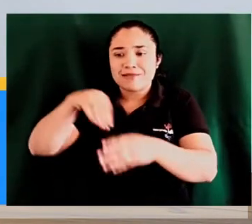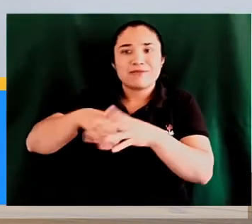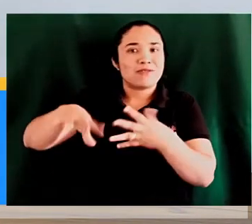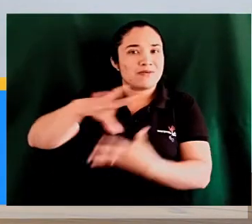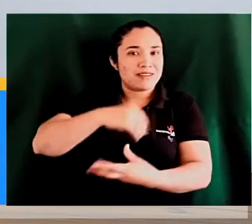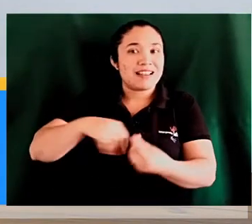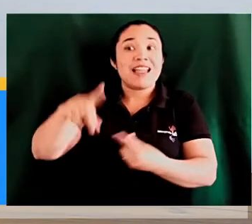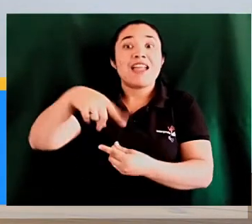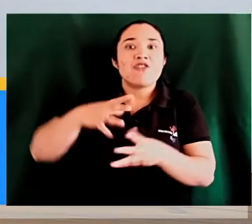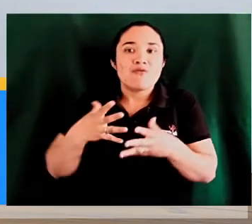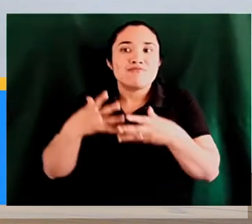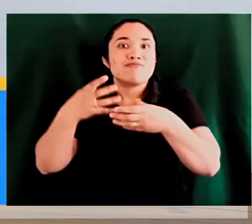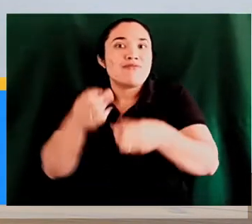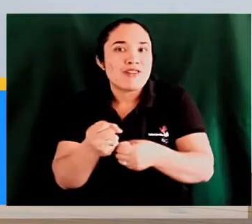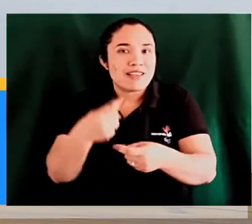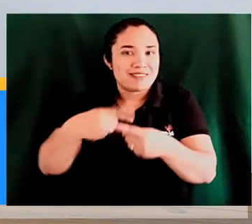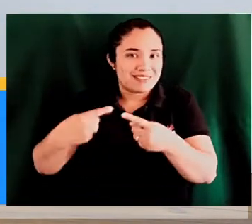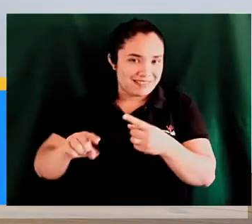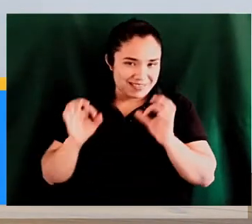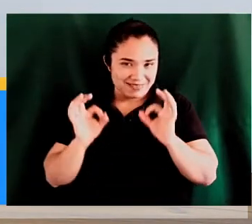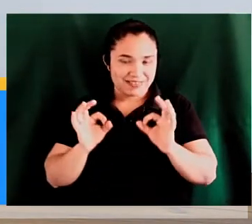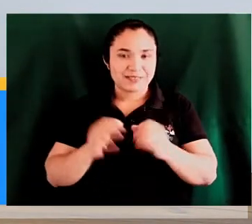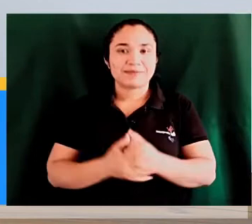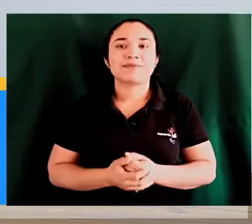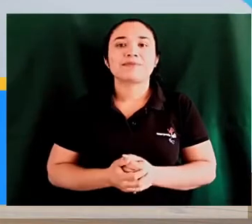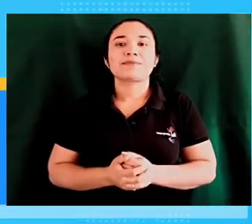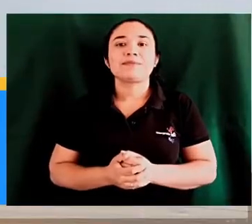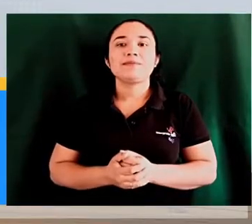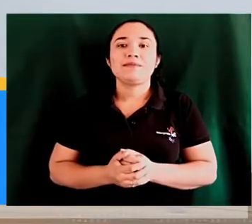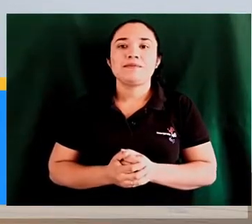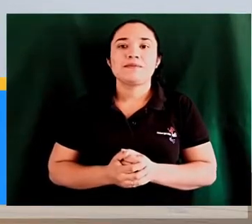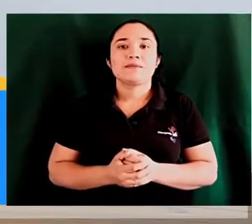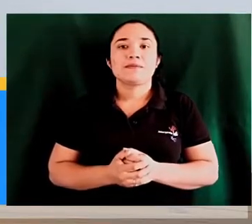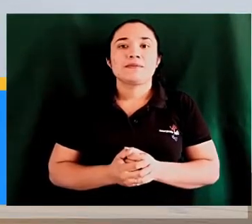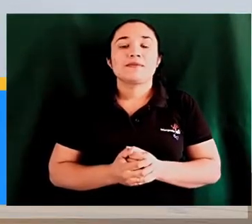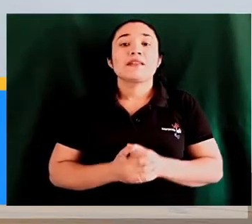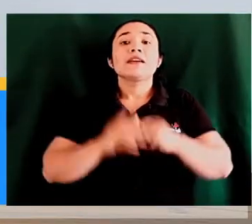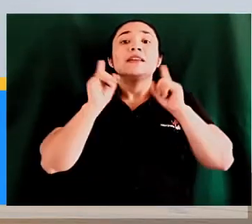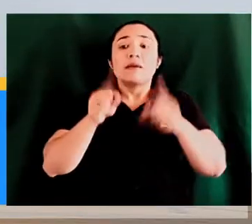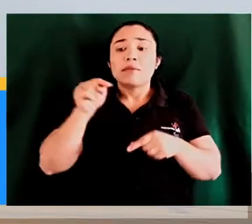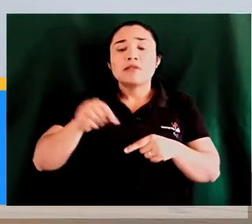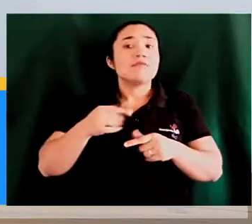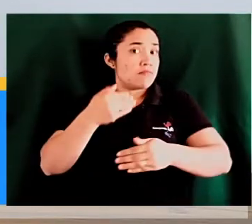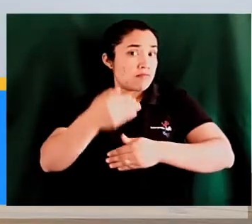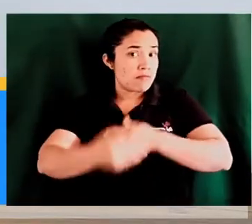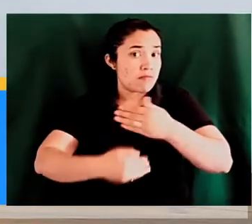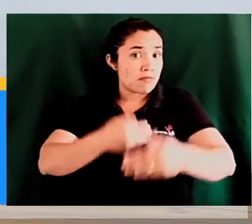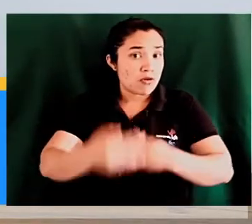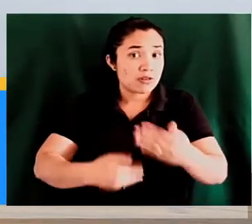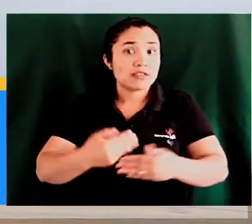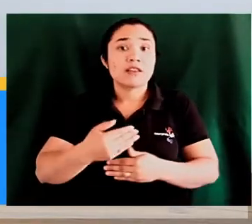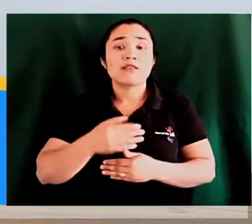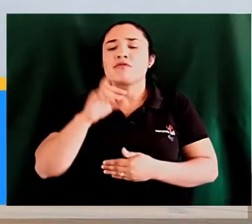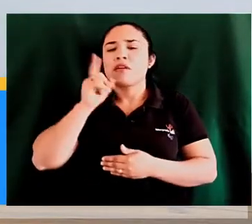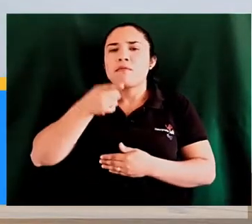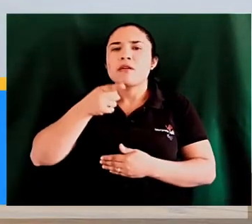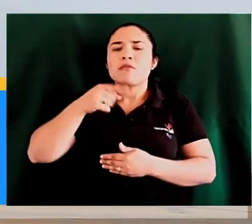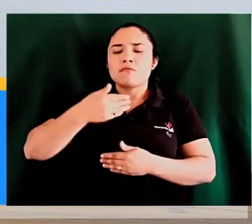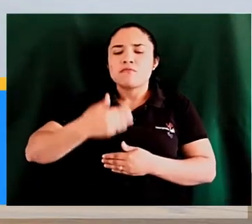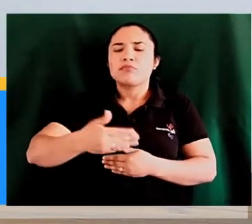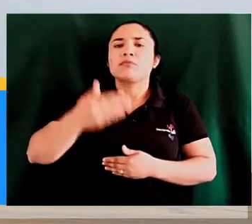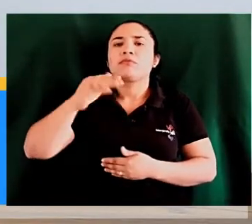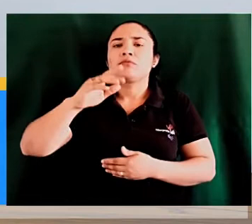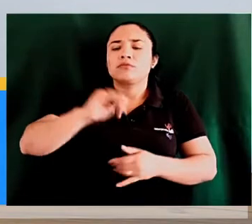o esa población en la cual ellos han podido atender de la misma manera en este en este proceso y para